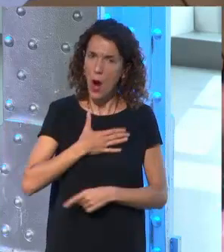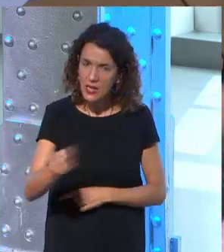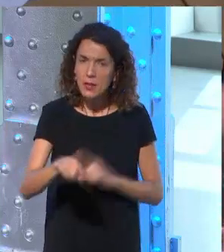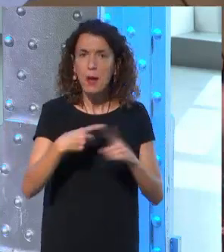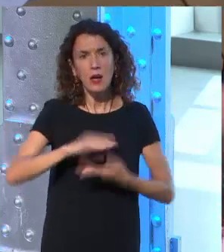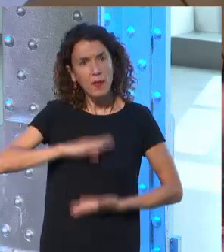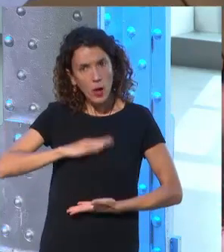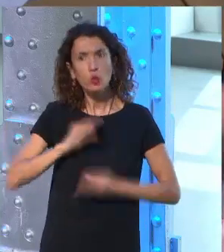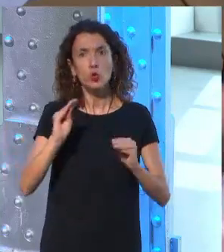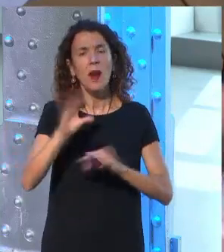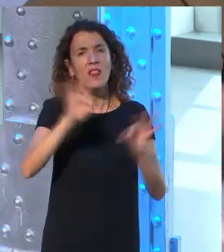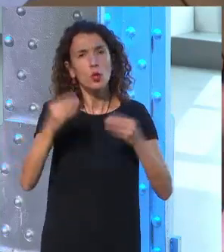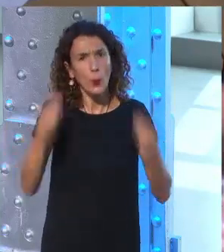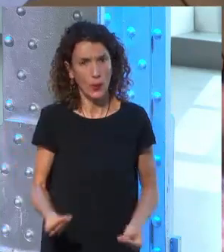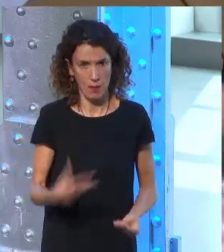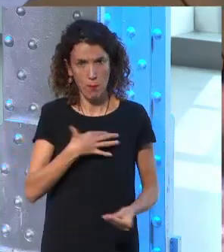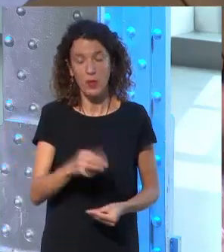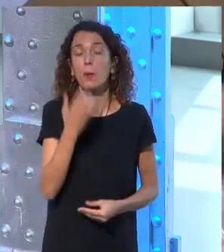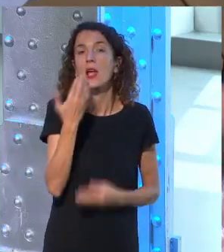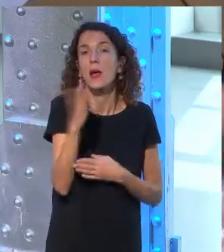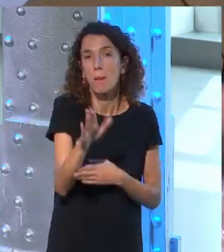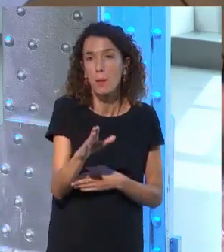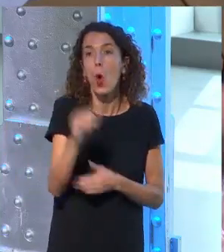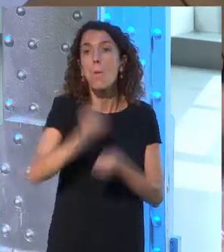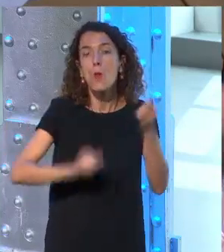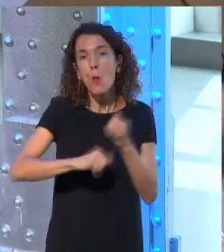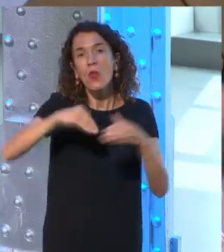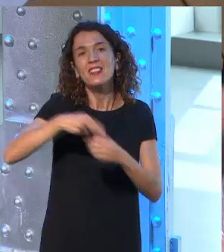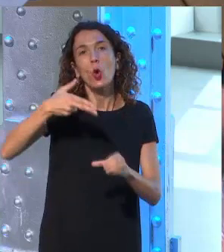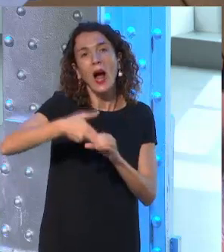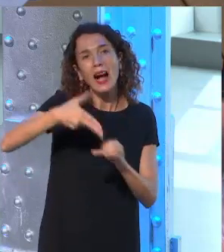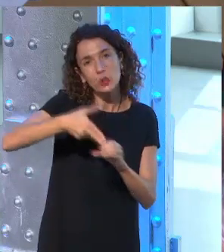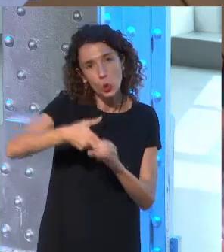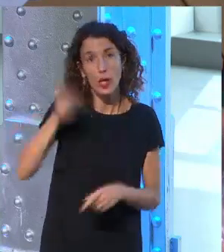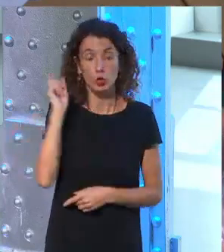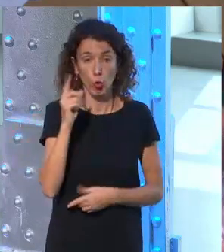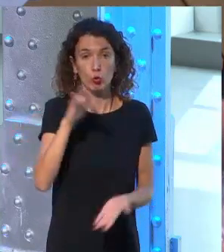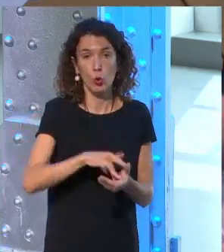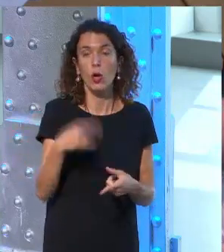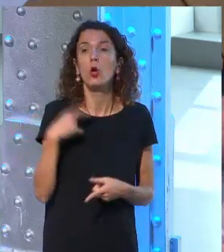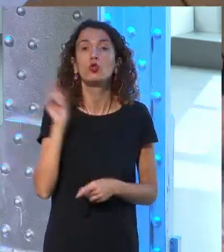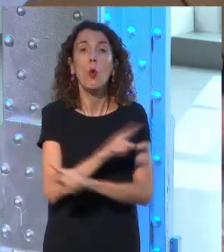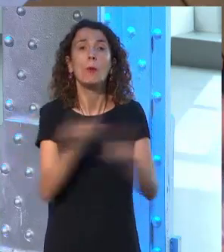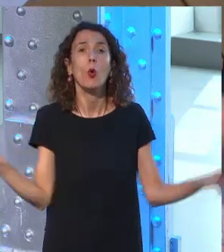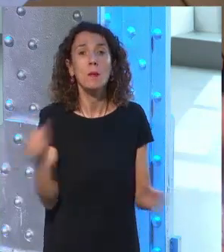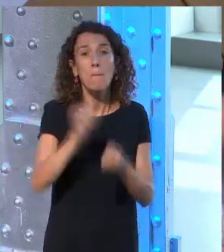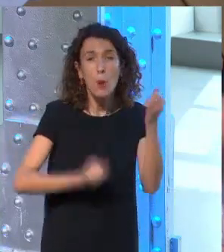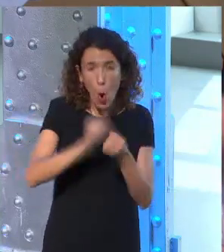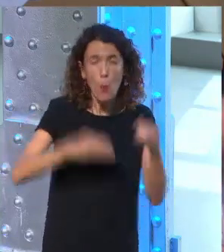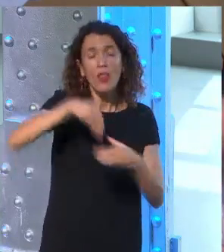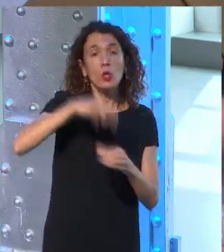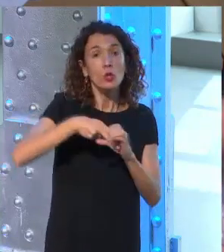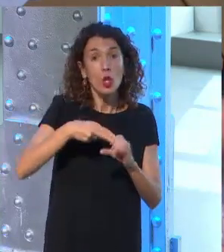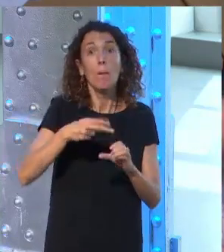y capaces de tomar decisiones. Pone el ejemplo del plomo en la gasolina y dice, solamente cuando se prohíbe el plomo en la gasolina